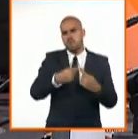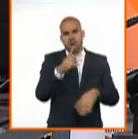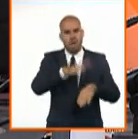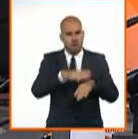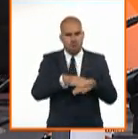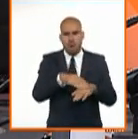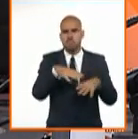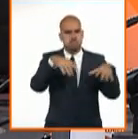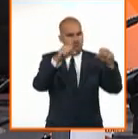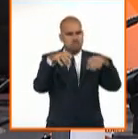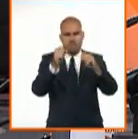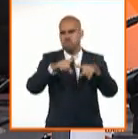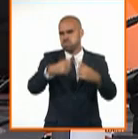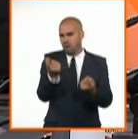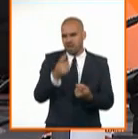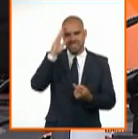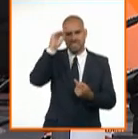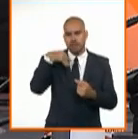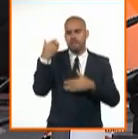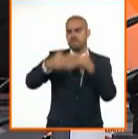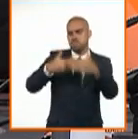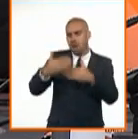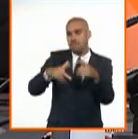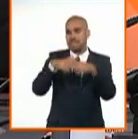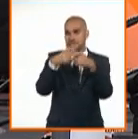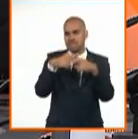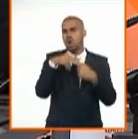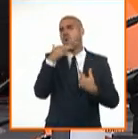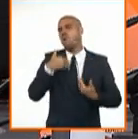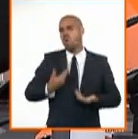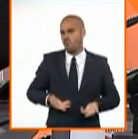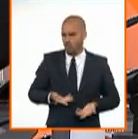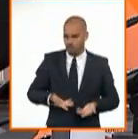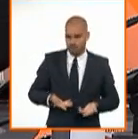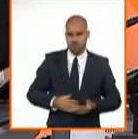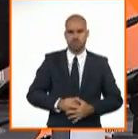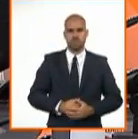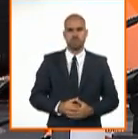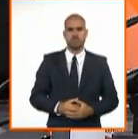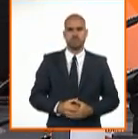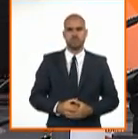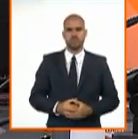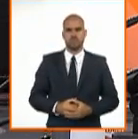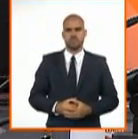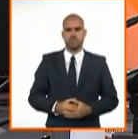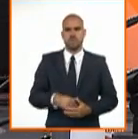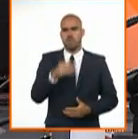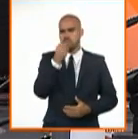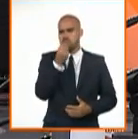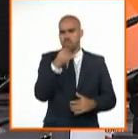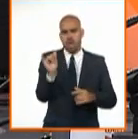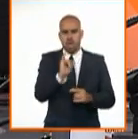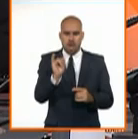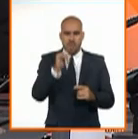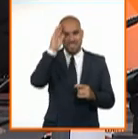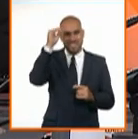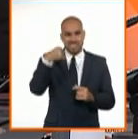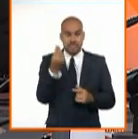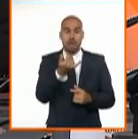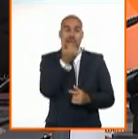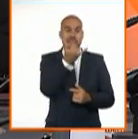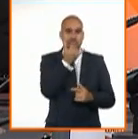estadios del problema nos encontramos que se hace para poder atenuar el impacto de esta situación